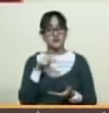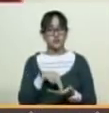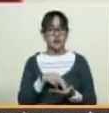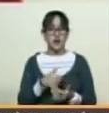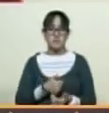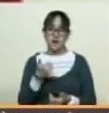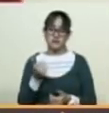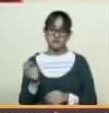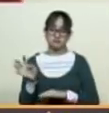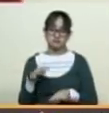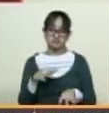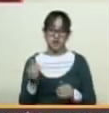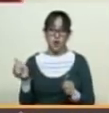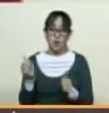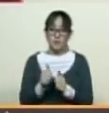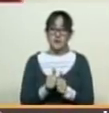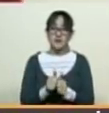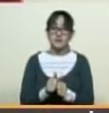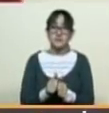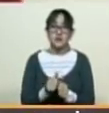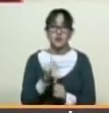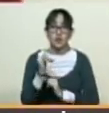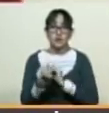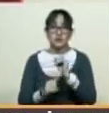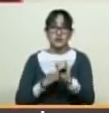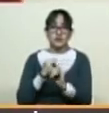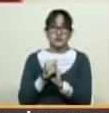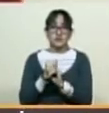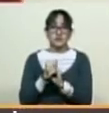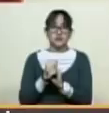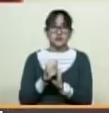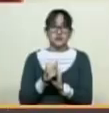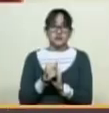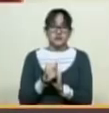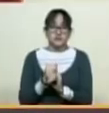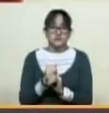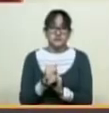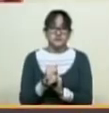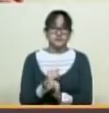nacional. Del acompañamiento internacional,